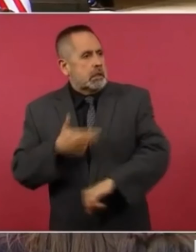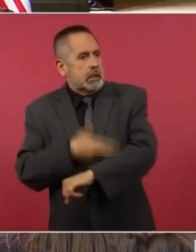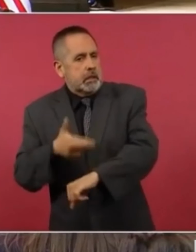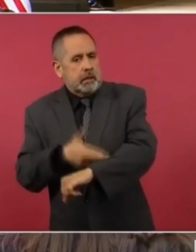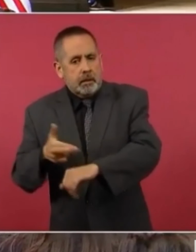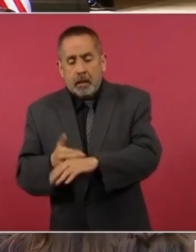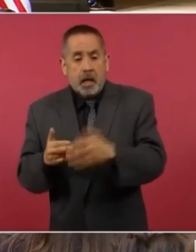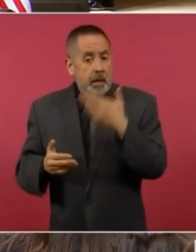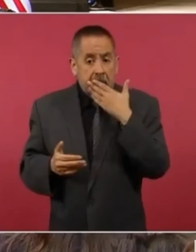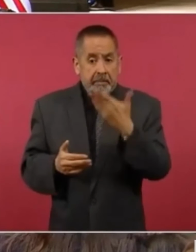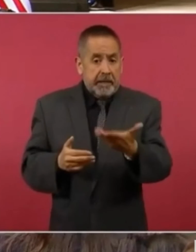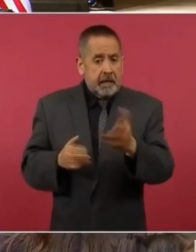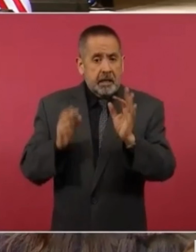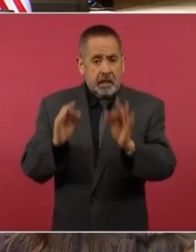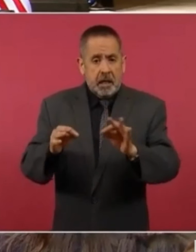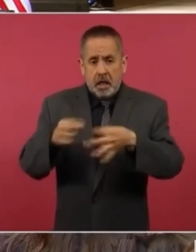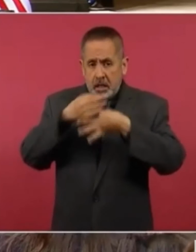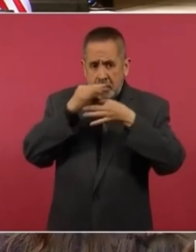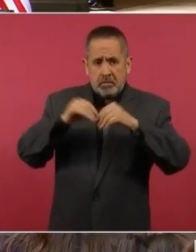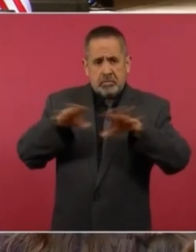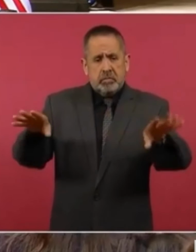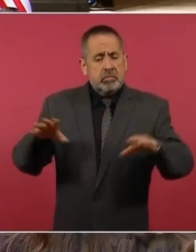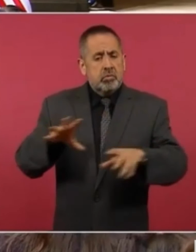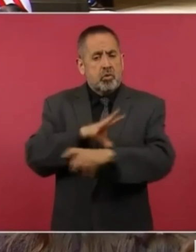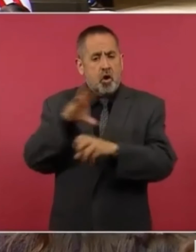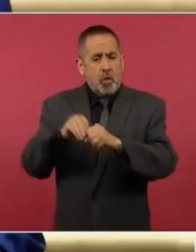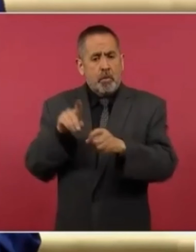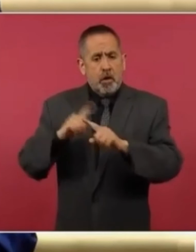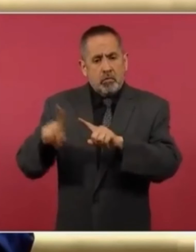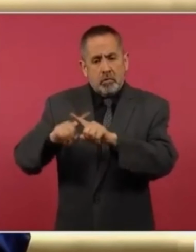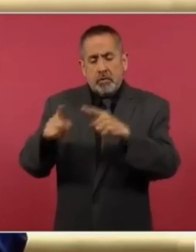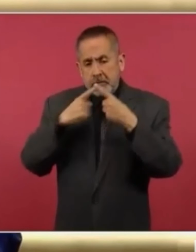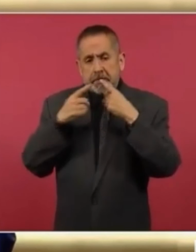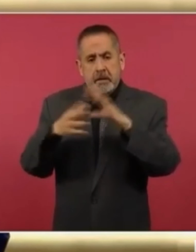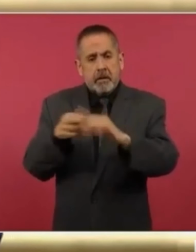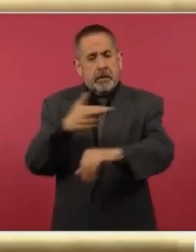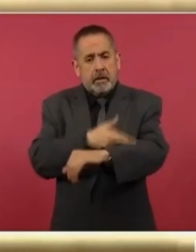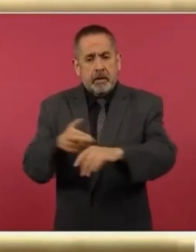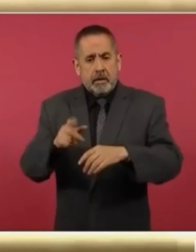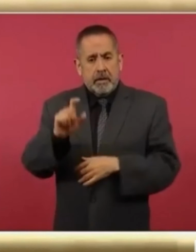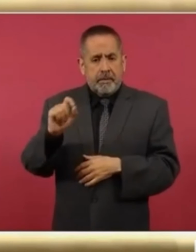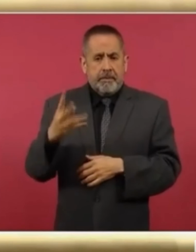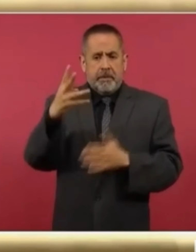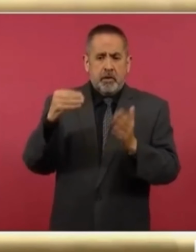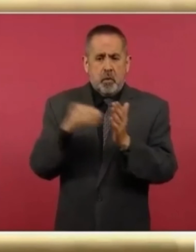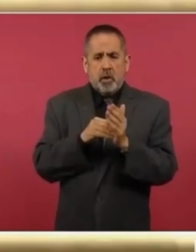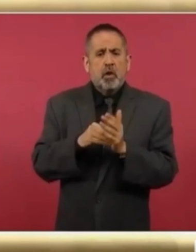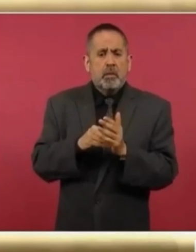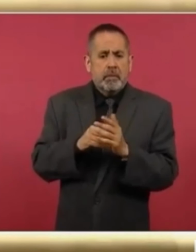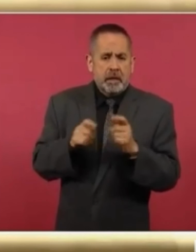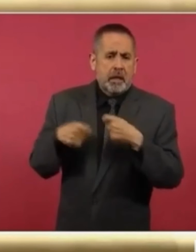hizo público en todos lados, de que iban a entregar 24 mil visas o